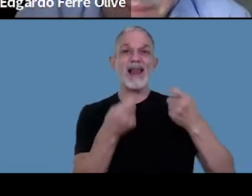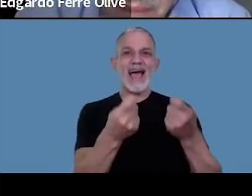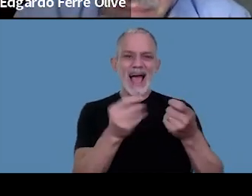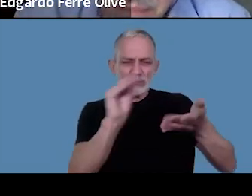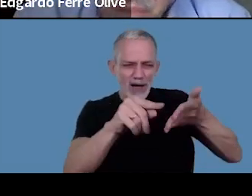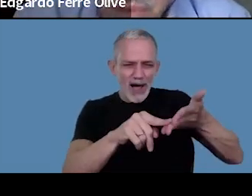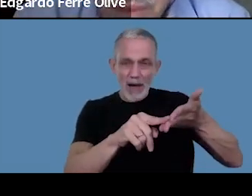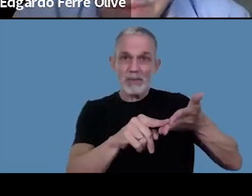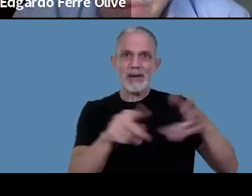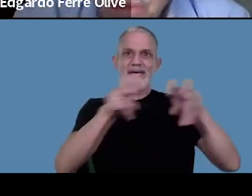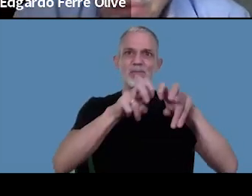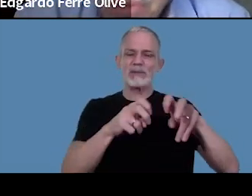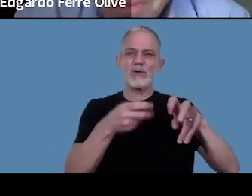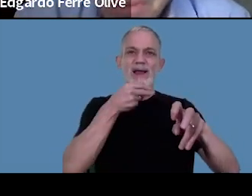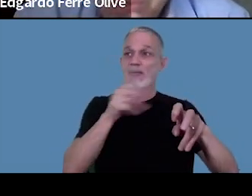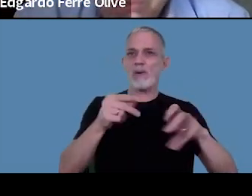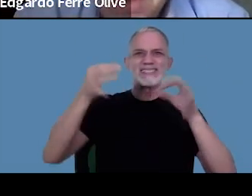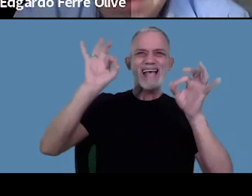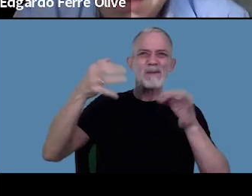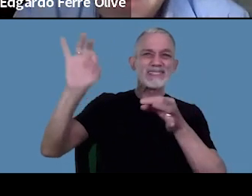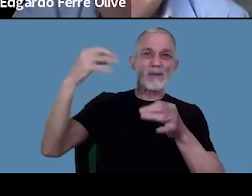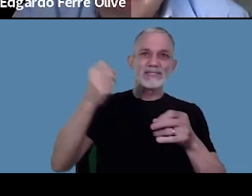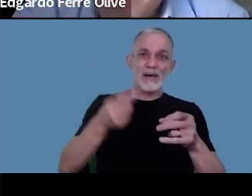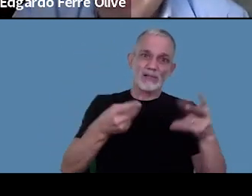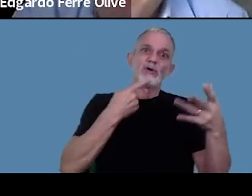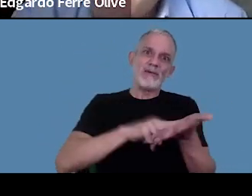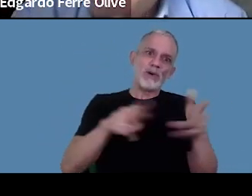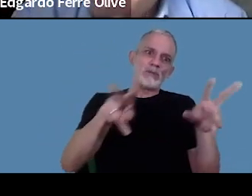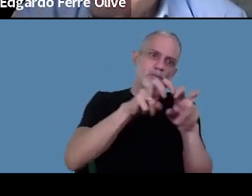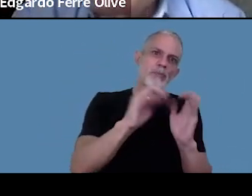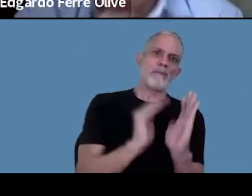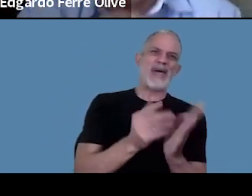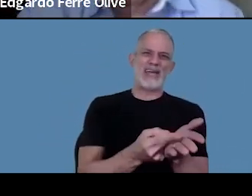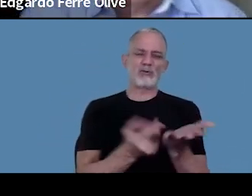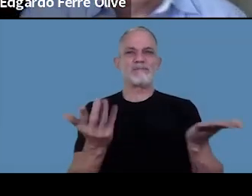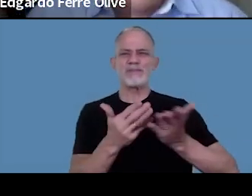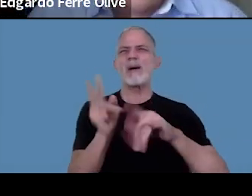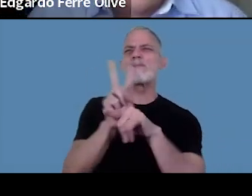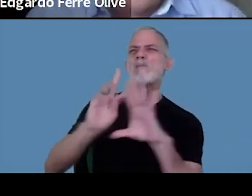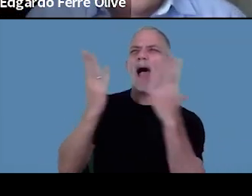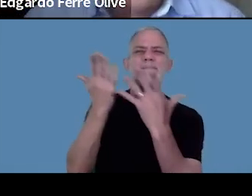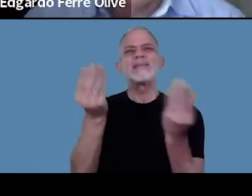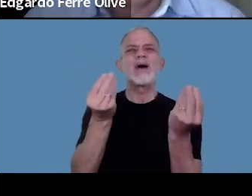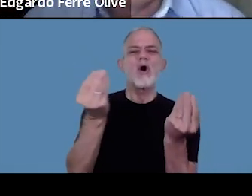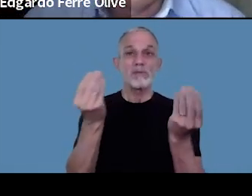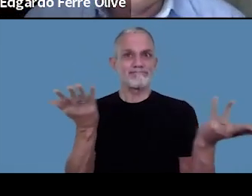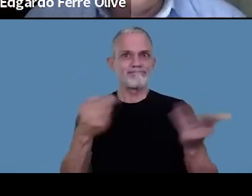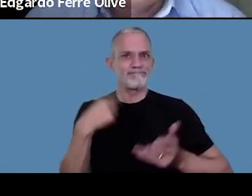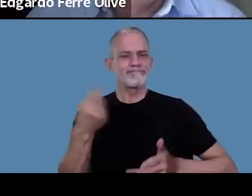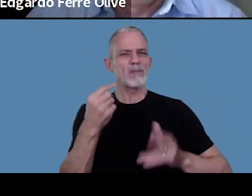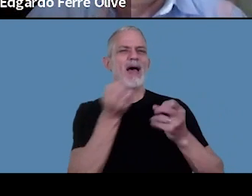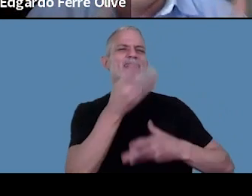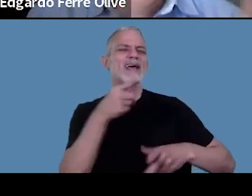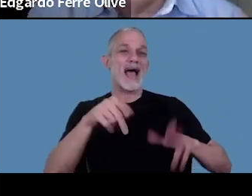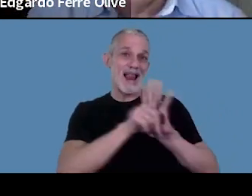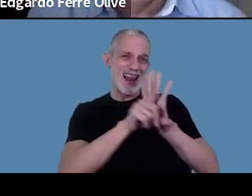percibir por exenciones o tratamientos diferenciales. Bueno, ¿qué ver qué efecto ambiental tiene? Porque nos encontramos en la legislación argentina que